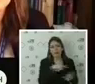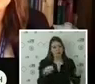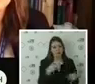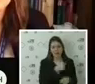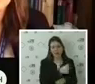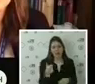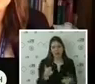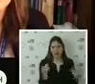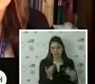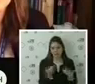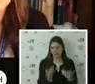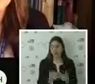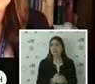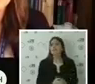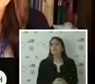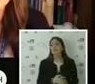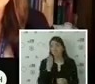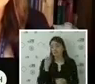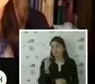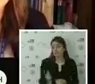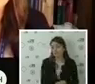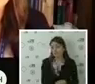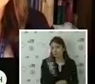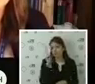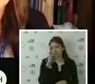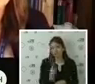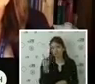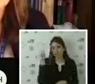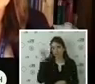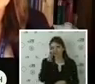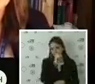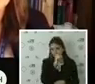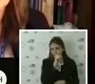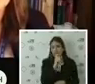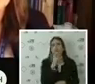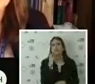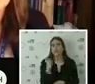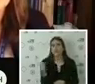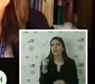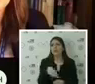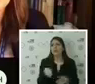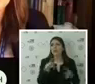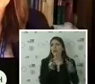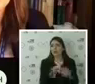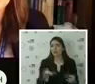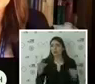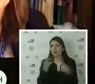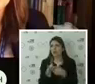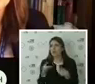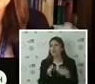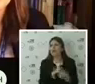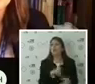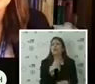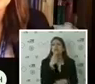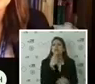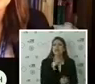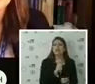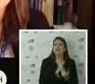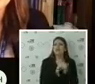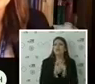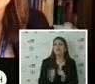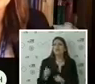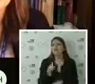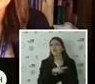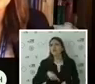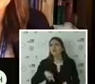tengamos. Esa es creo que una de las preguntas más difíciles. Creo que con las reflexiones que ustedes tienen nos ayudan mucho a generar este